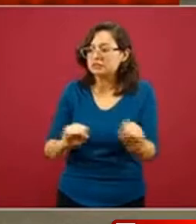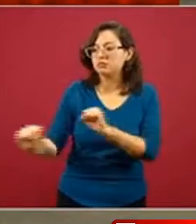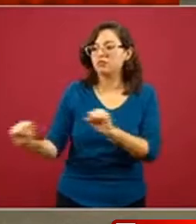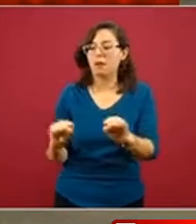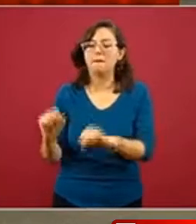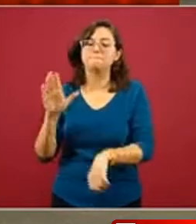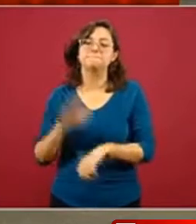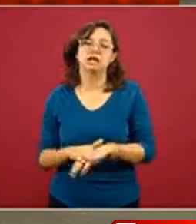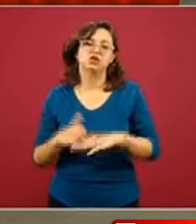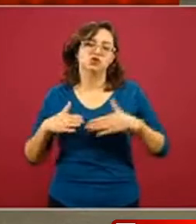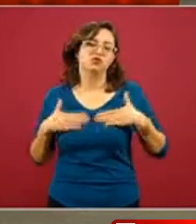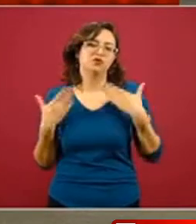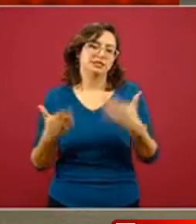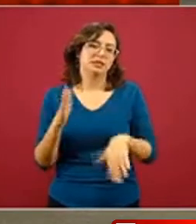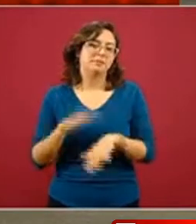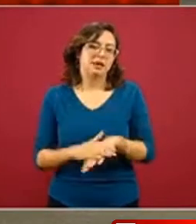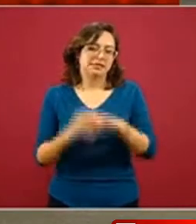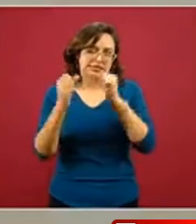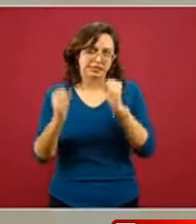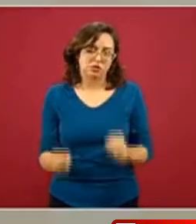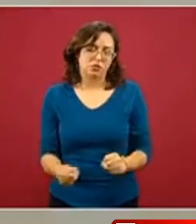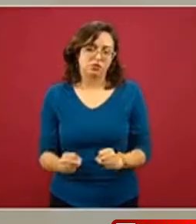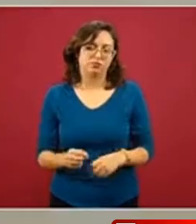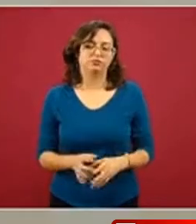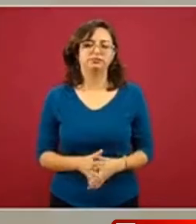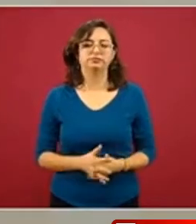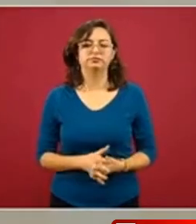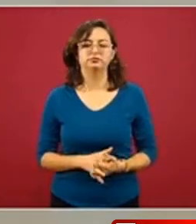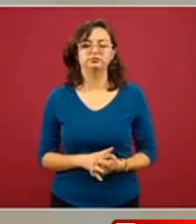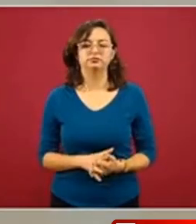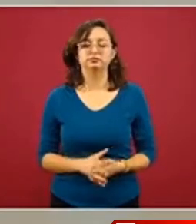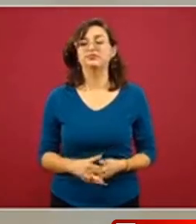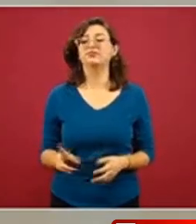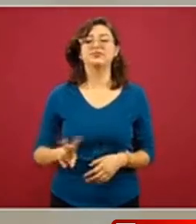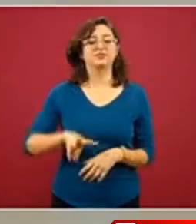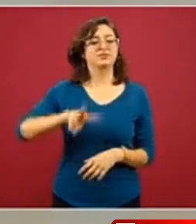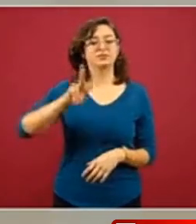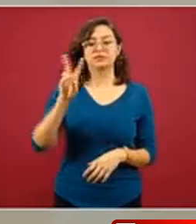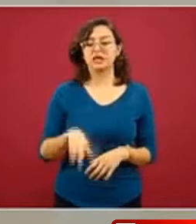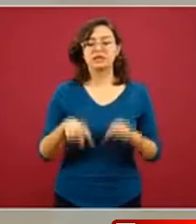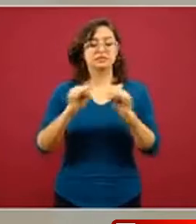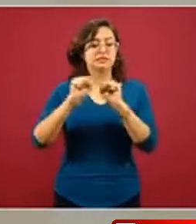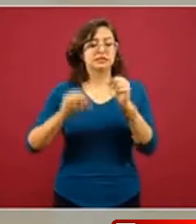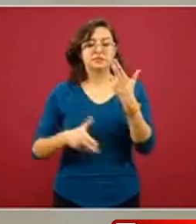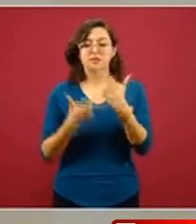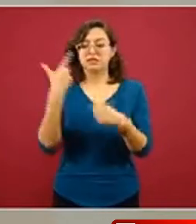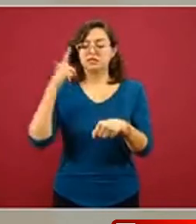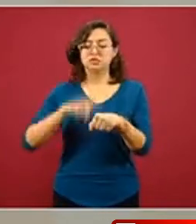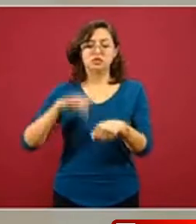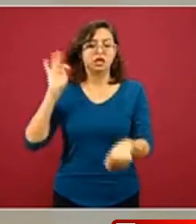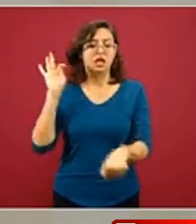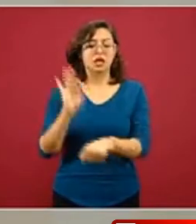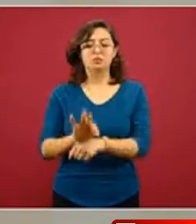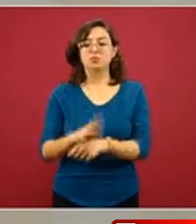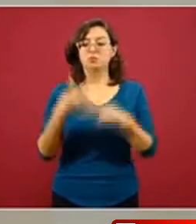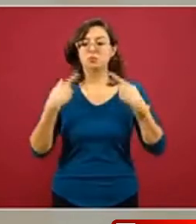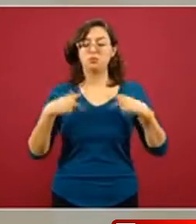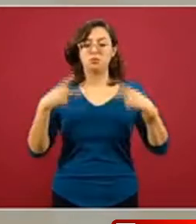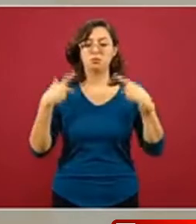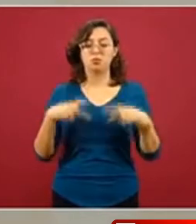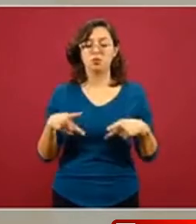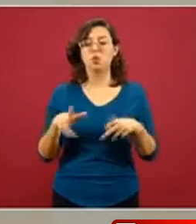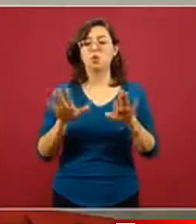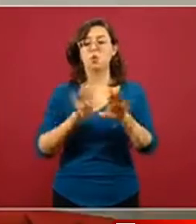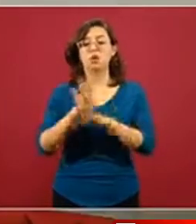está promoviendo nuevamente, y de veras es un orgullo, nuestro Sistema Nacional de Protección Civil, que se llama